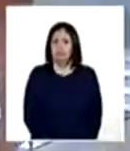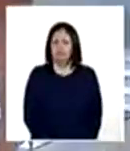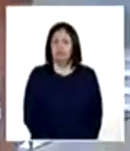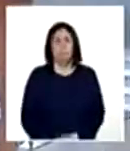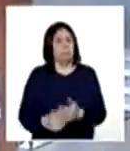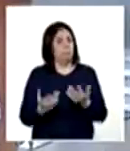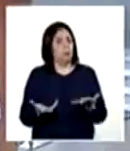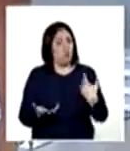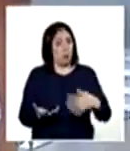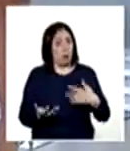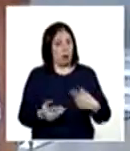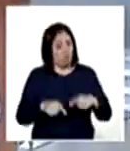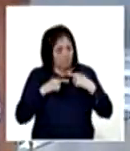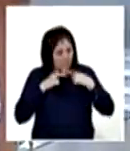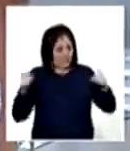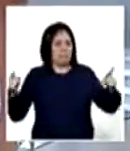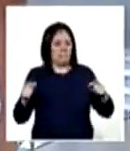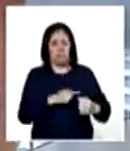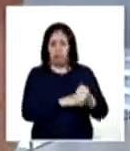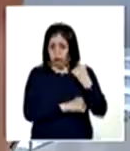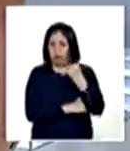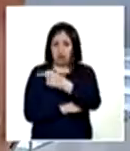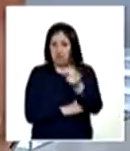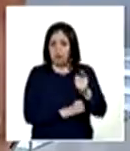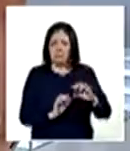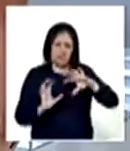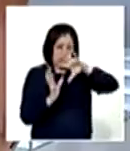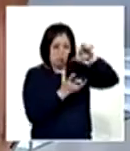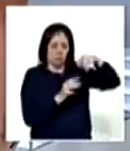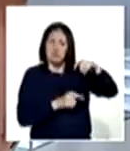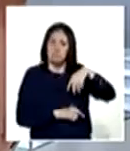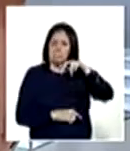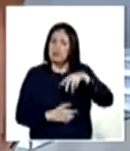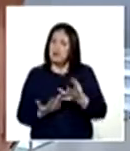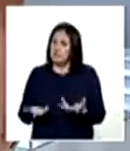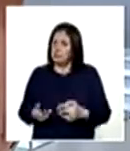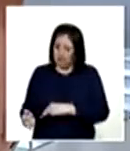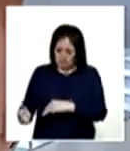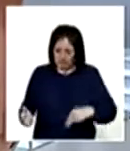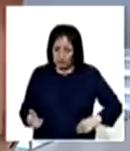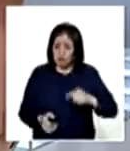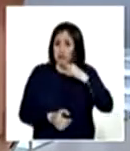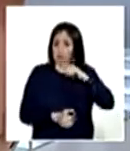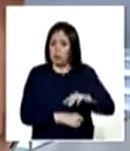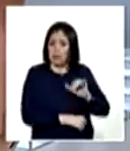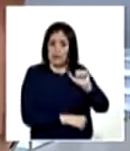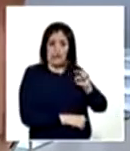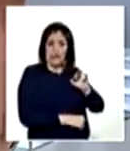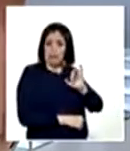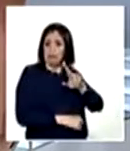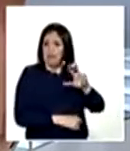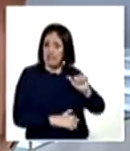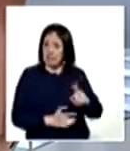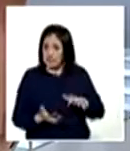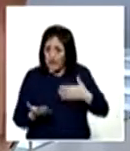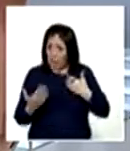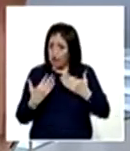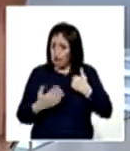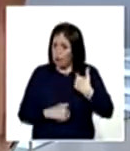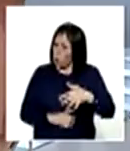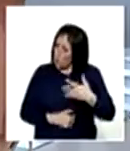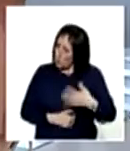En un fuerte mensaje sin duda para todo el país y para todo el mundo. Pero sobre esto la ministra de la Mujer, Ana María Choquehuanca, se ha pronunciado y ha destacado